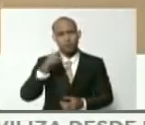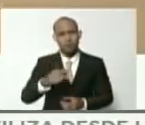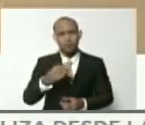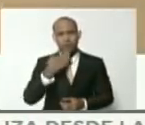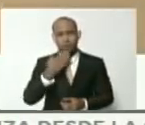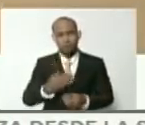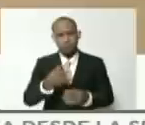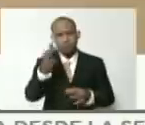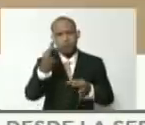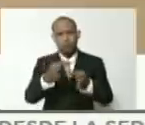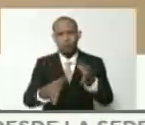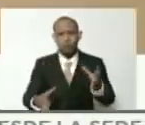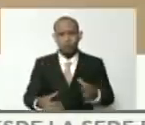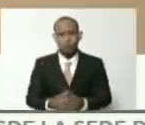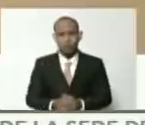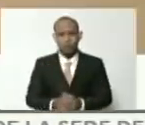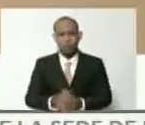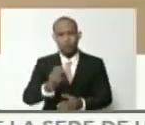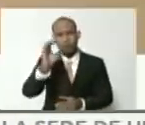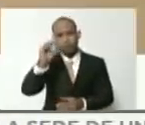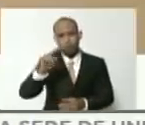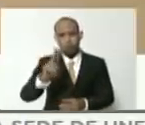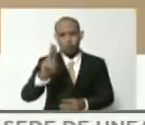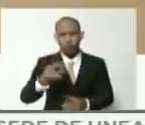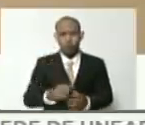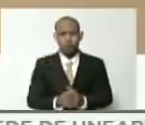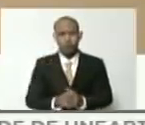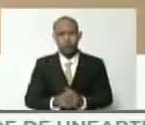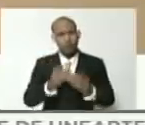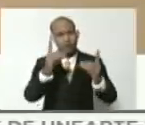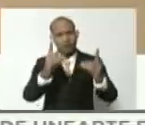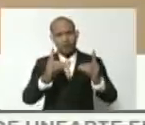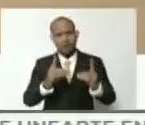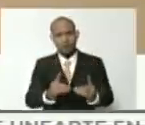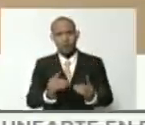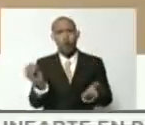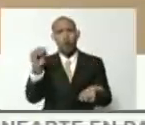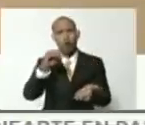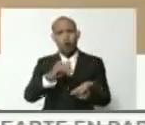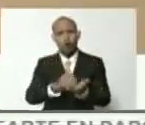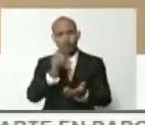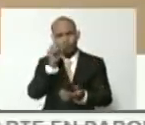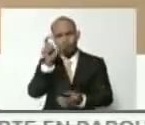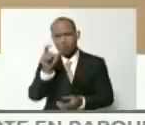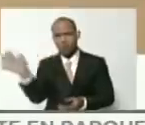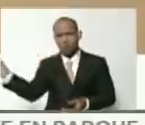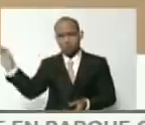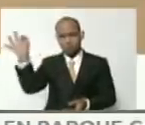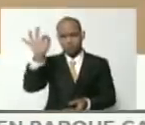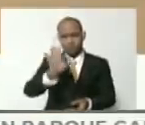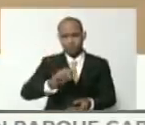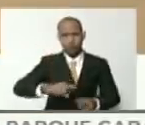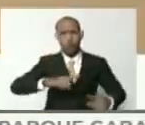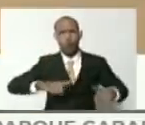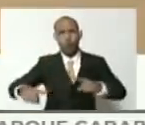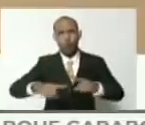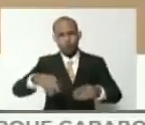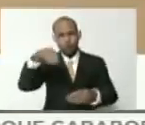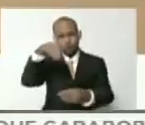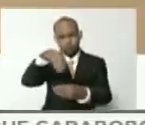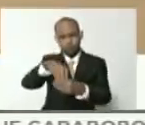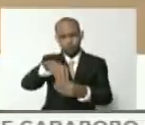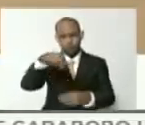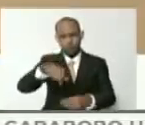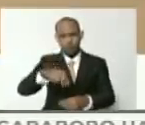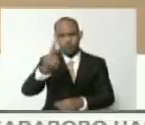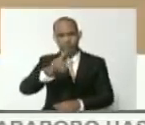suerte que Naciones Unidas decidió de mandarme aquí como coordinador residente en el